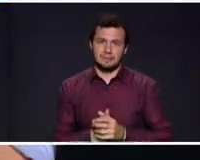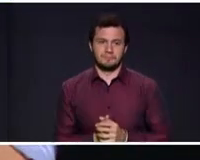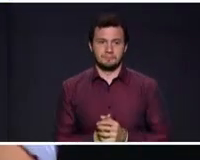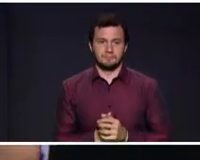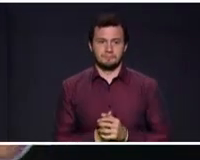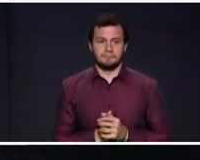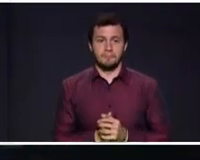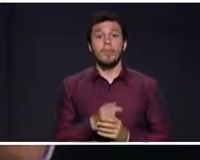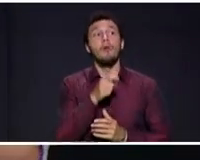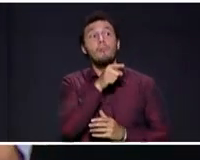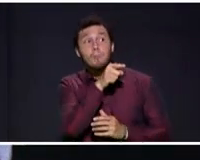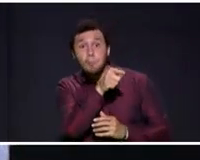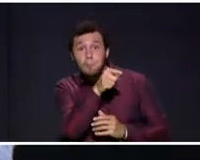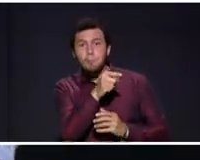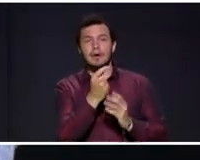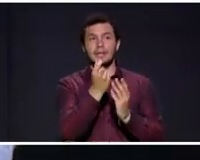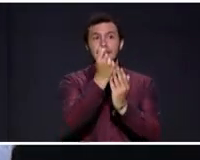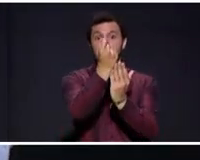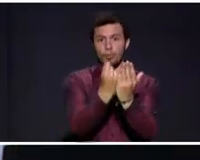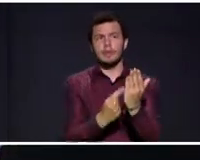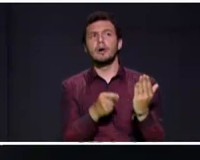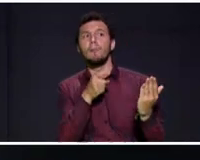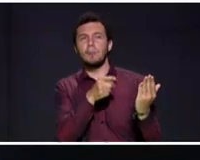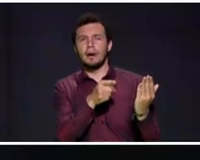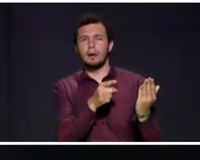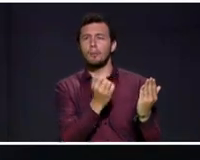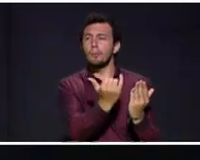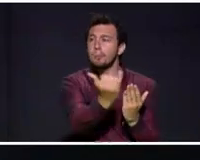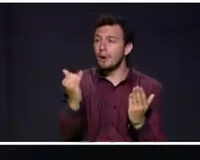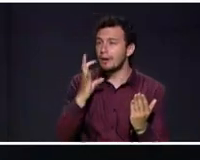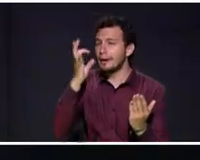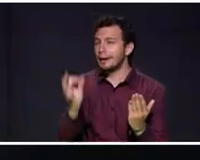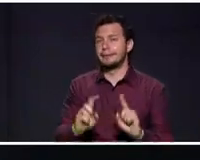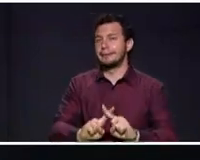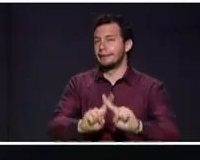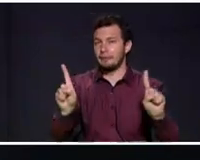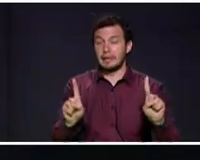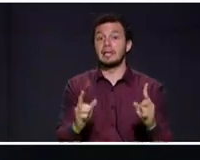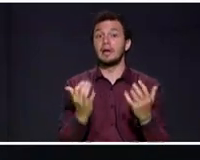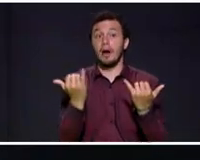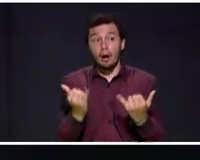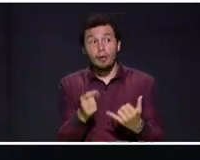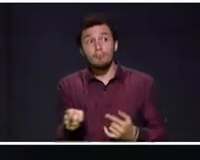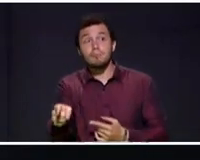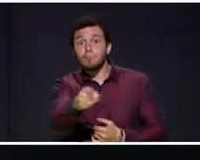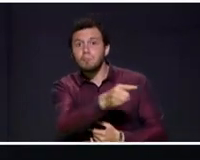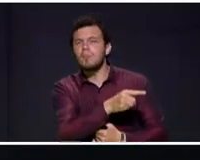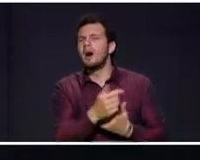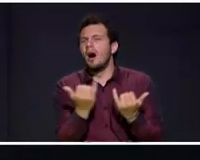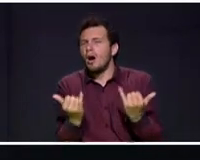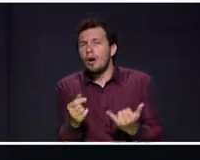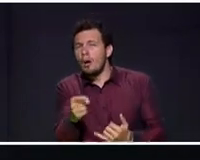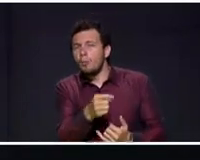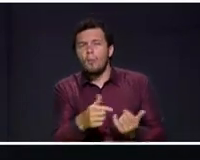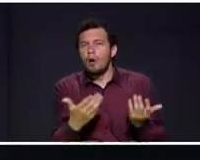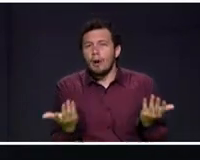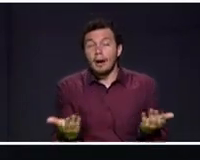otra cosa porque en la investigación que yo hice y en el mundo actual como les parece a ustedes que hoy hay un gran problema